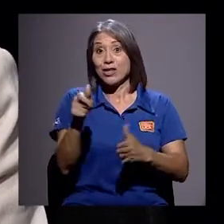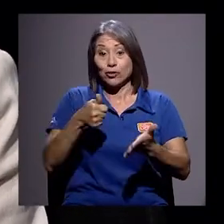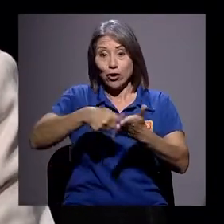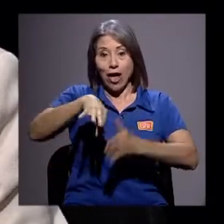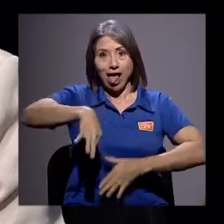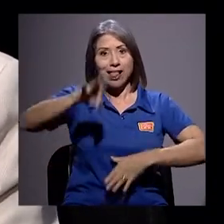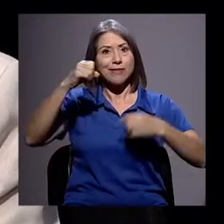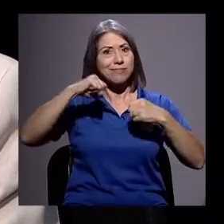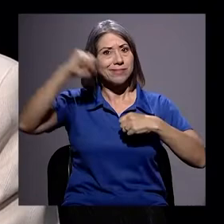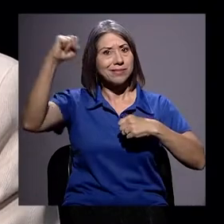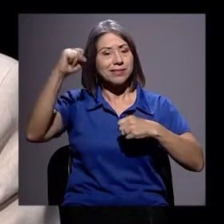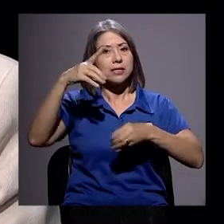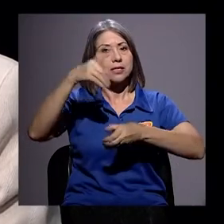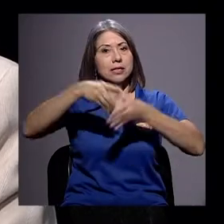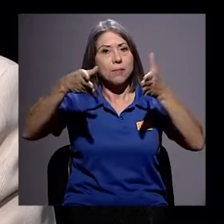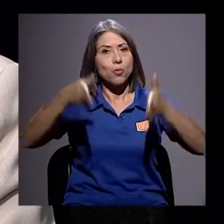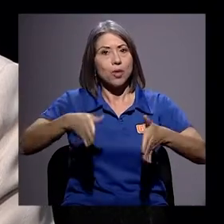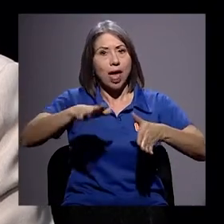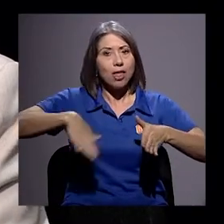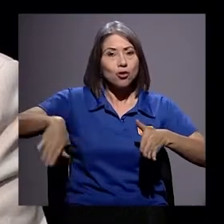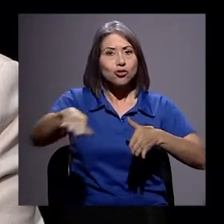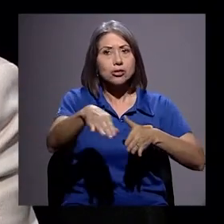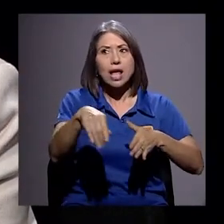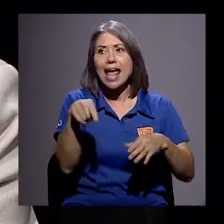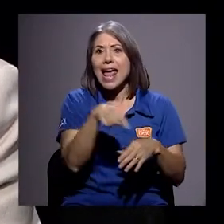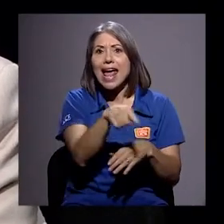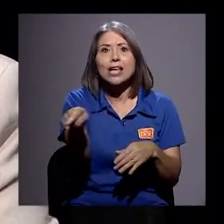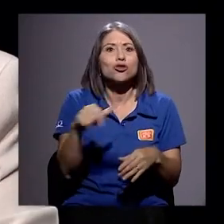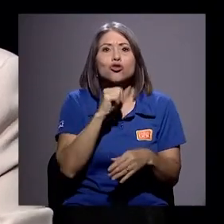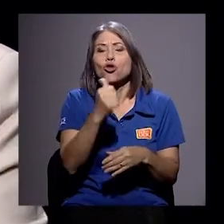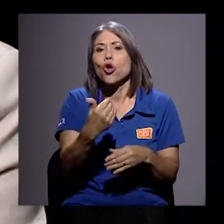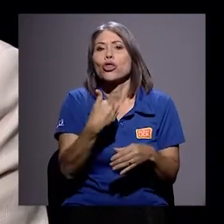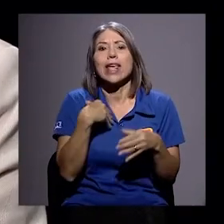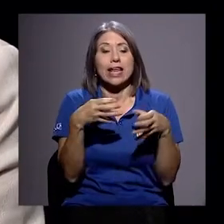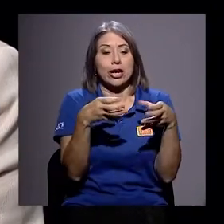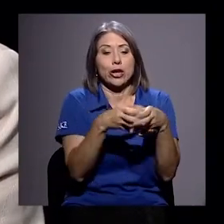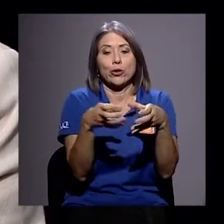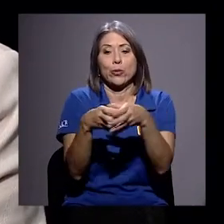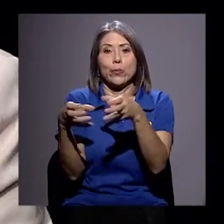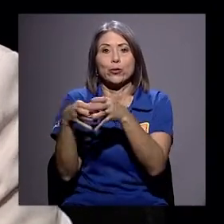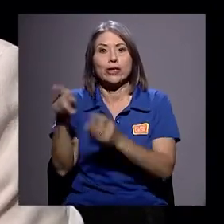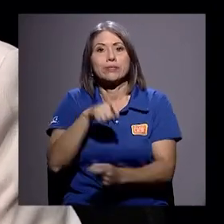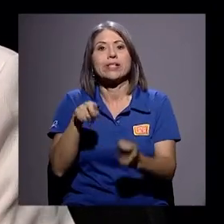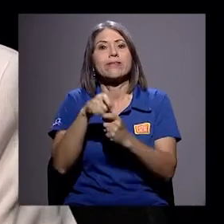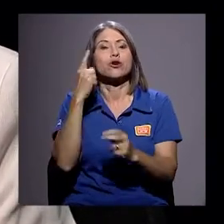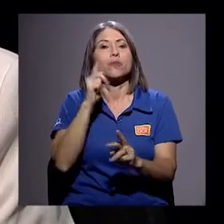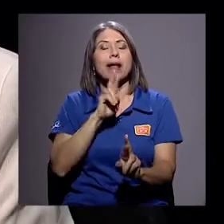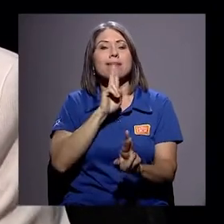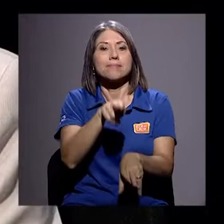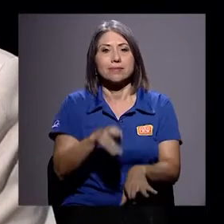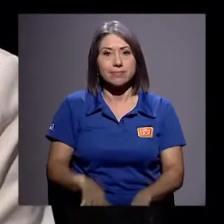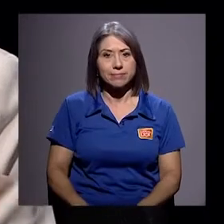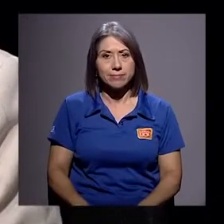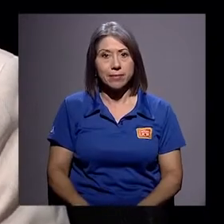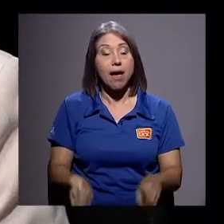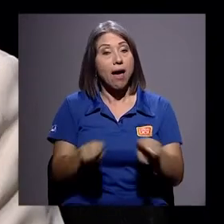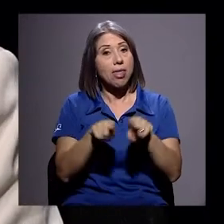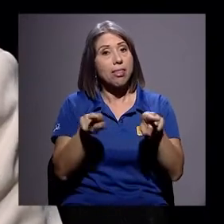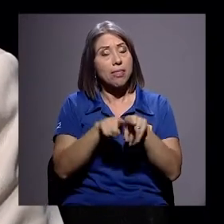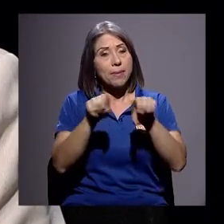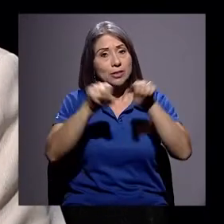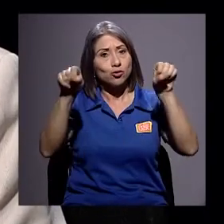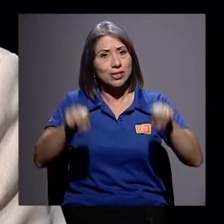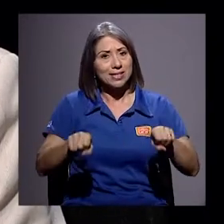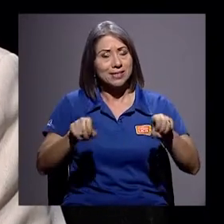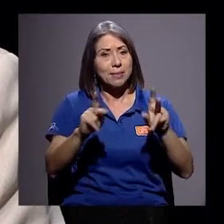no tienen electorados específicos a los cuales ellos se deban además de eso tenemos un sistema de